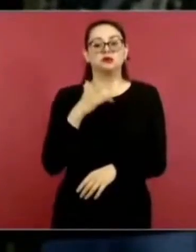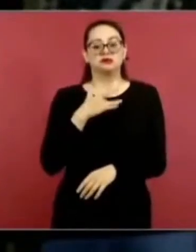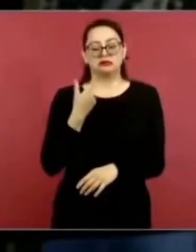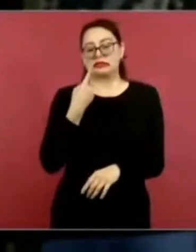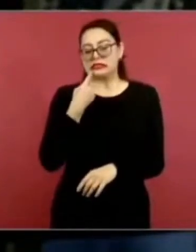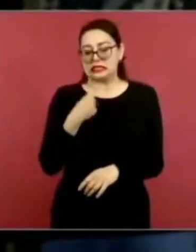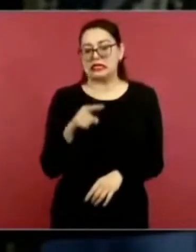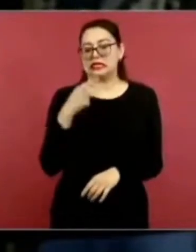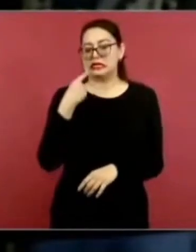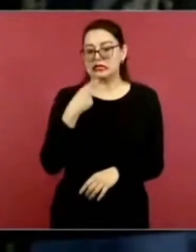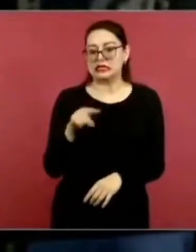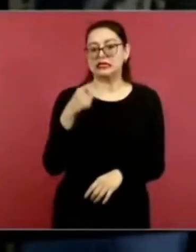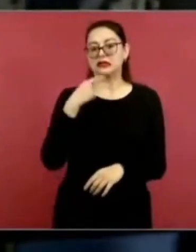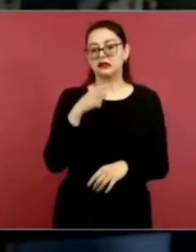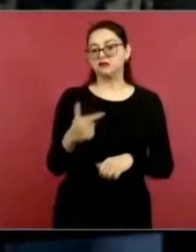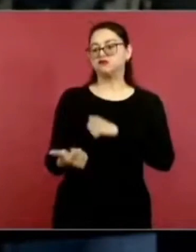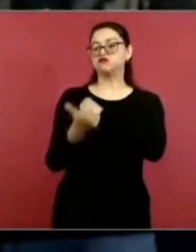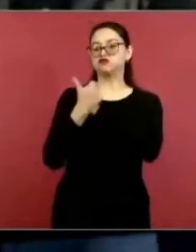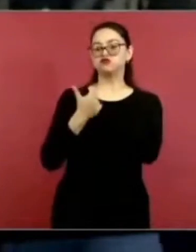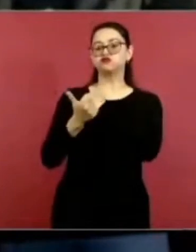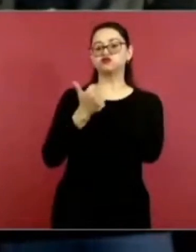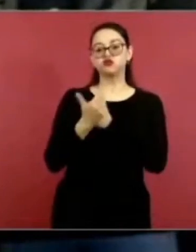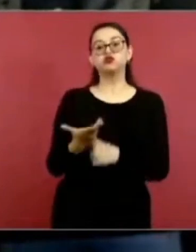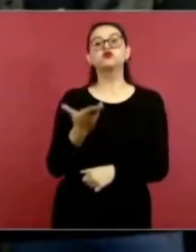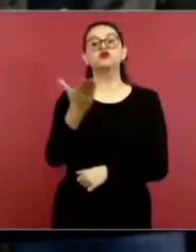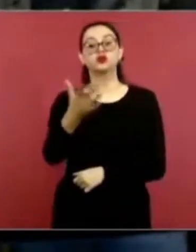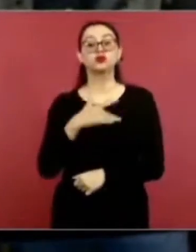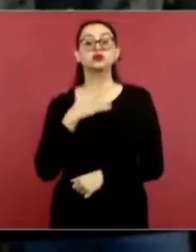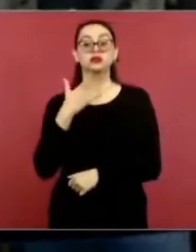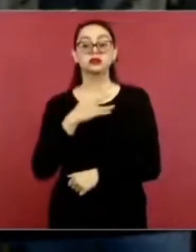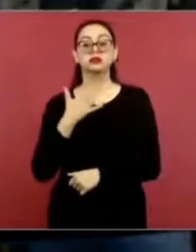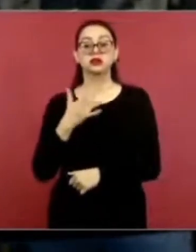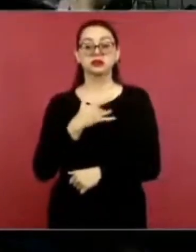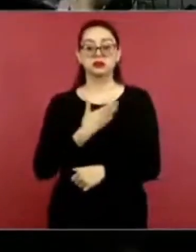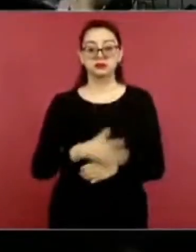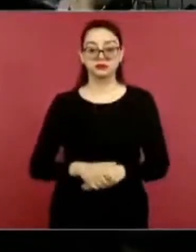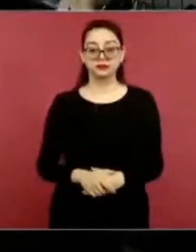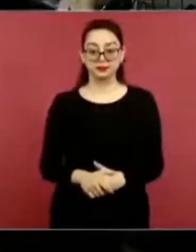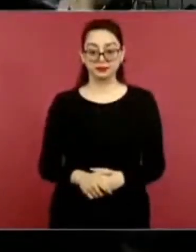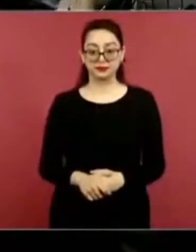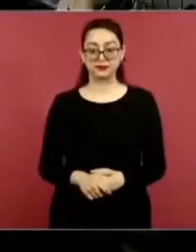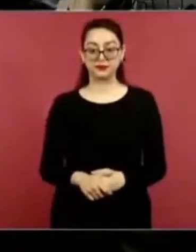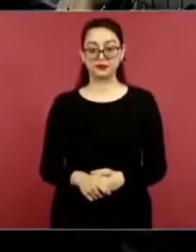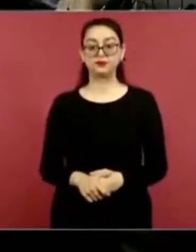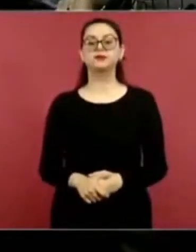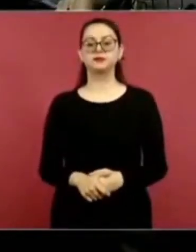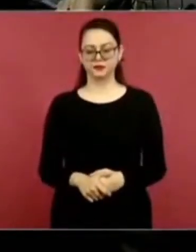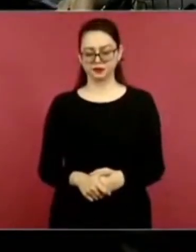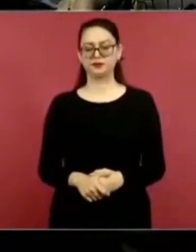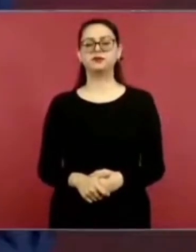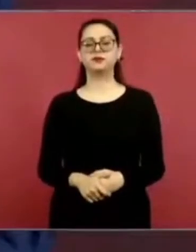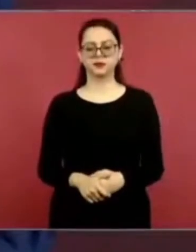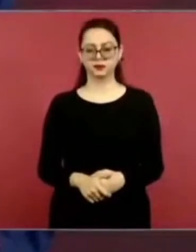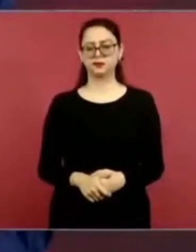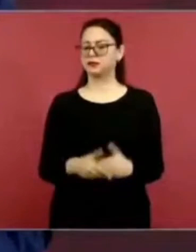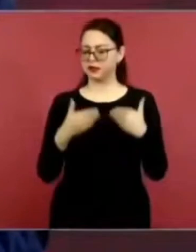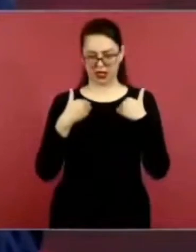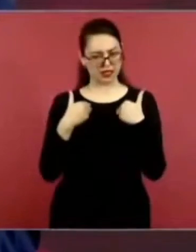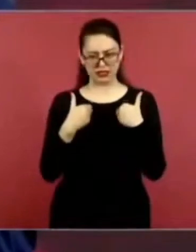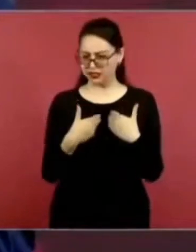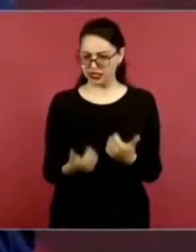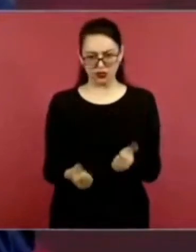que están llegando a través de Audiorama, señor presidente, como primera pregunta? Bueno, que entendemos